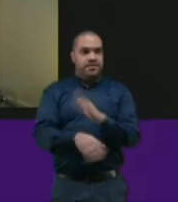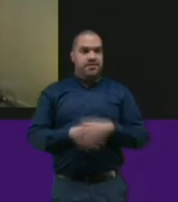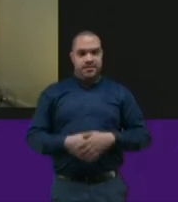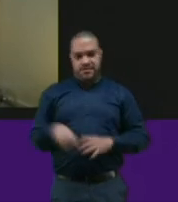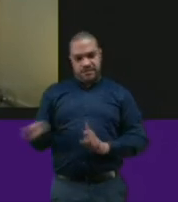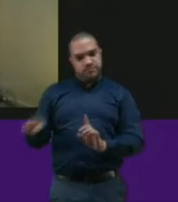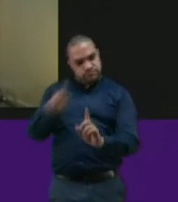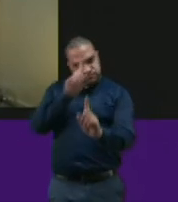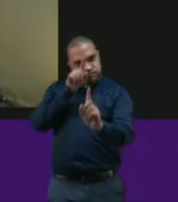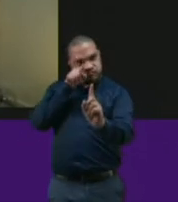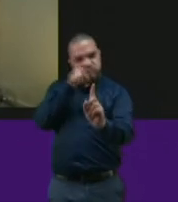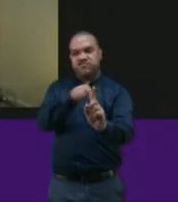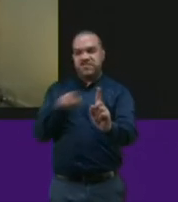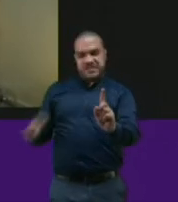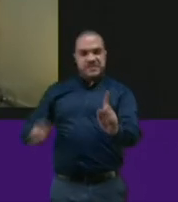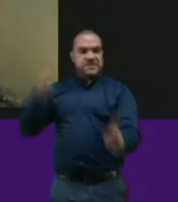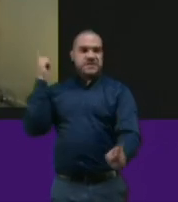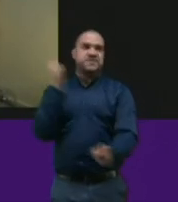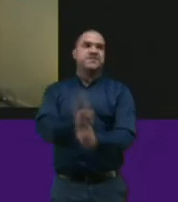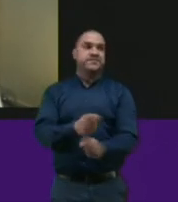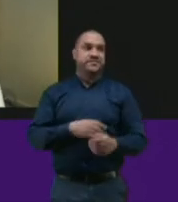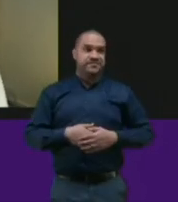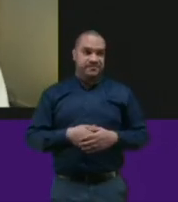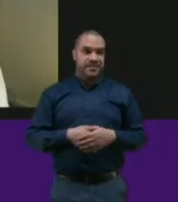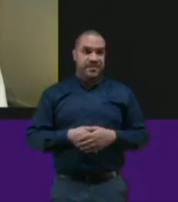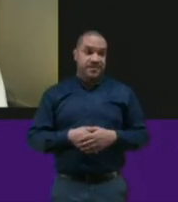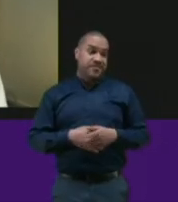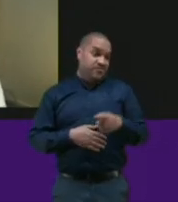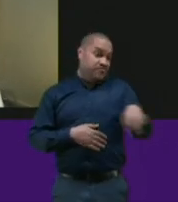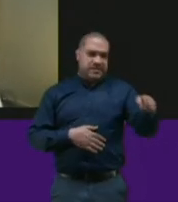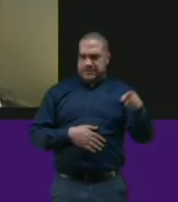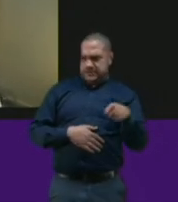es. Si no le sacudieron la cabeza, regalo, Camila.